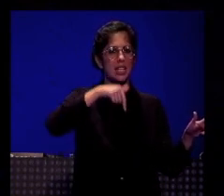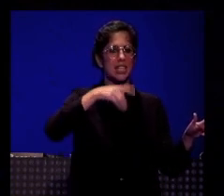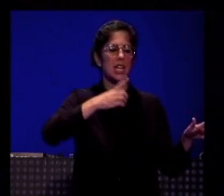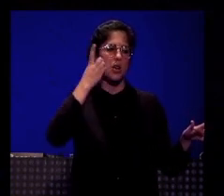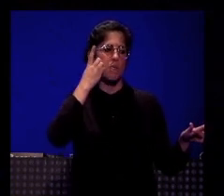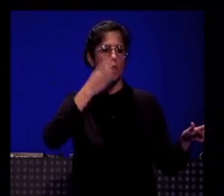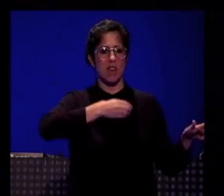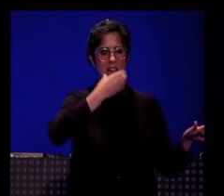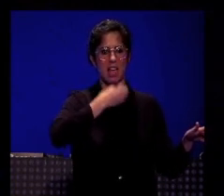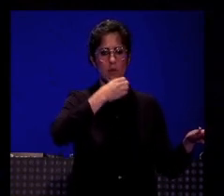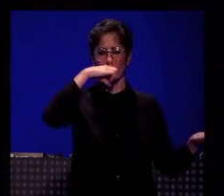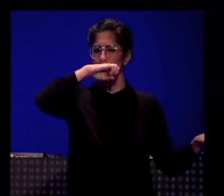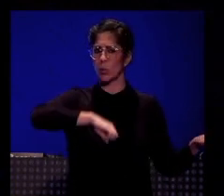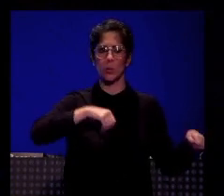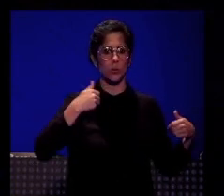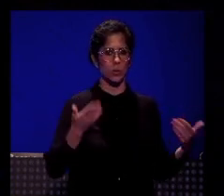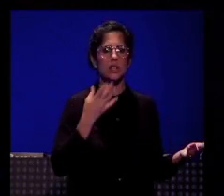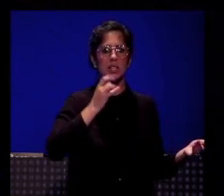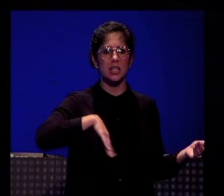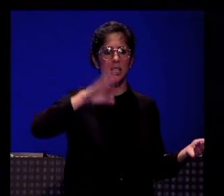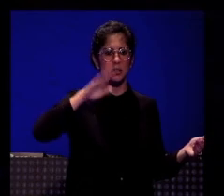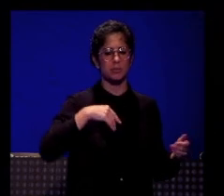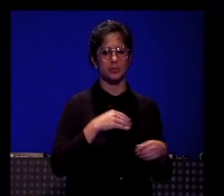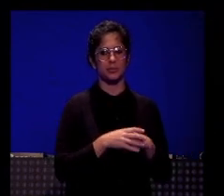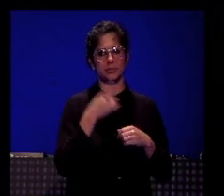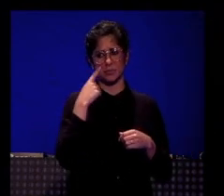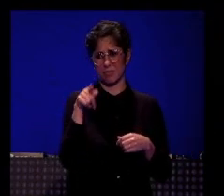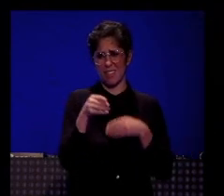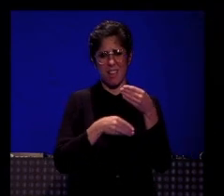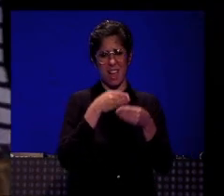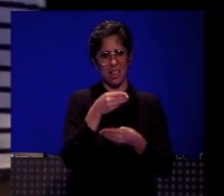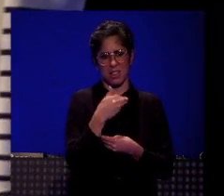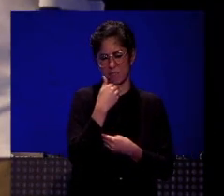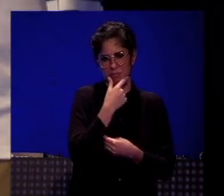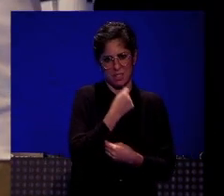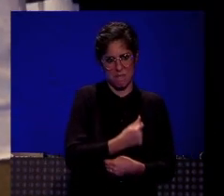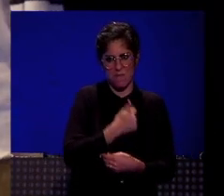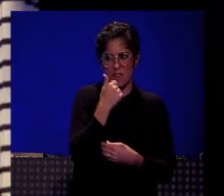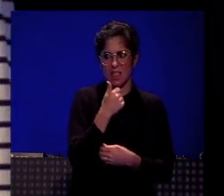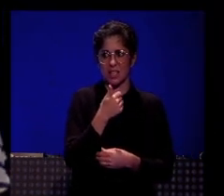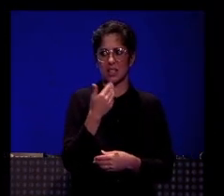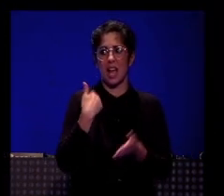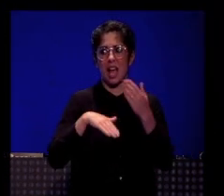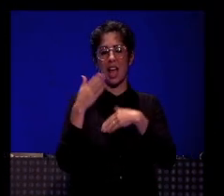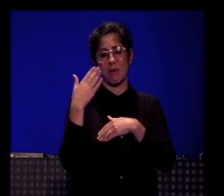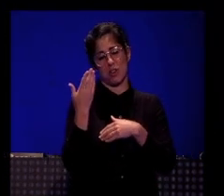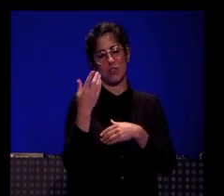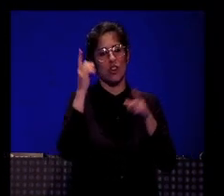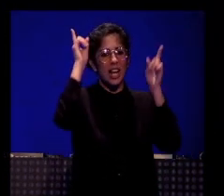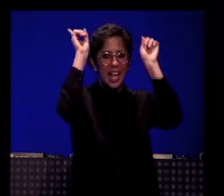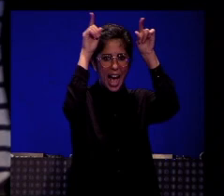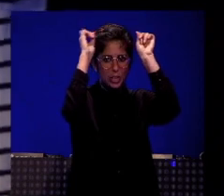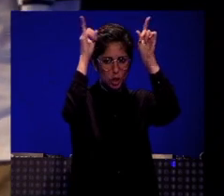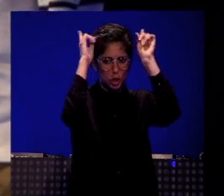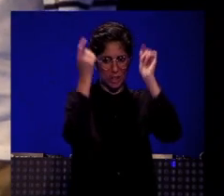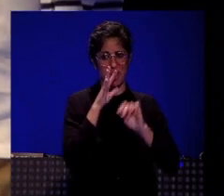vale lo único que hacen en realidad es poner las cosas más fáciles vale los frikis entre comillas pulsamos android nos oyen un poco no pero